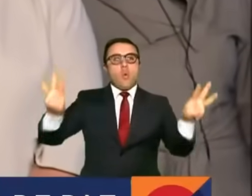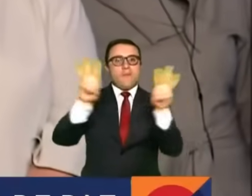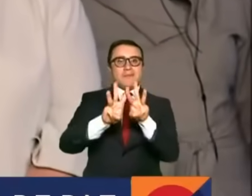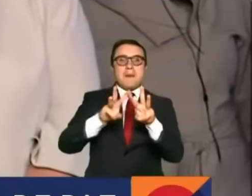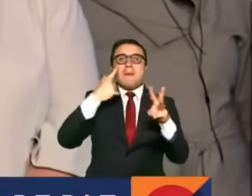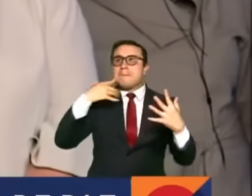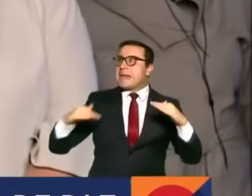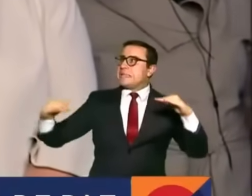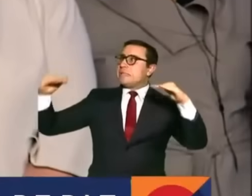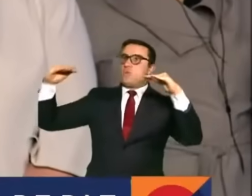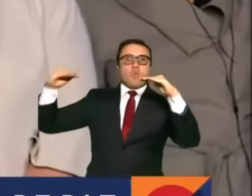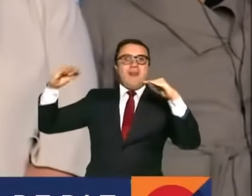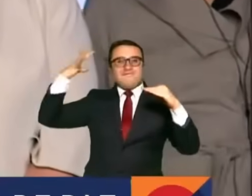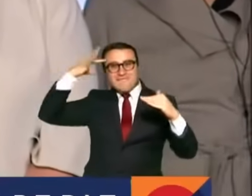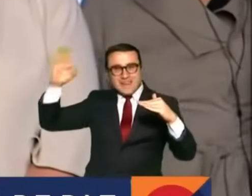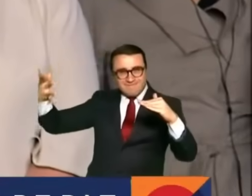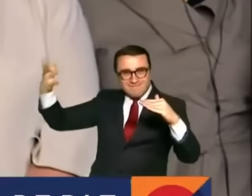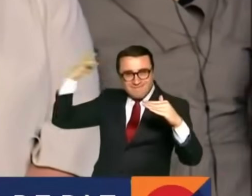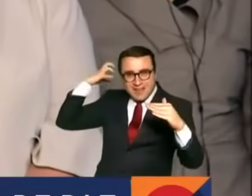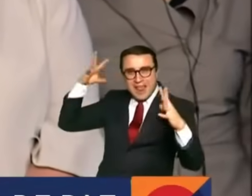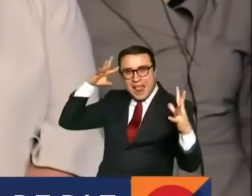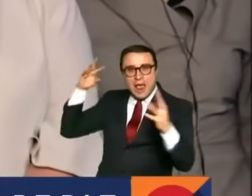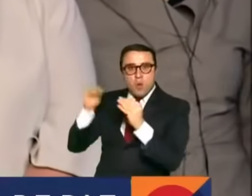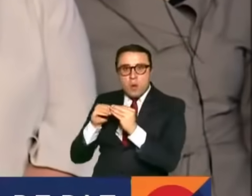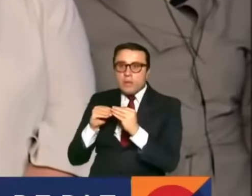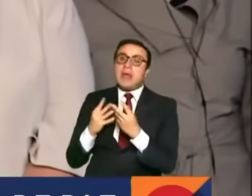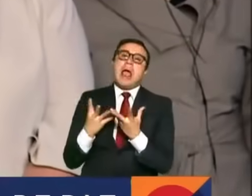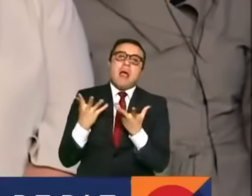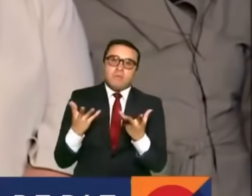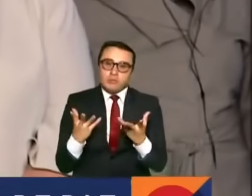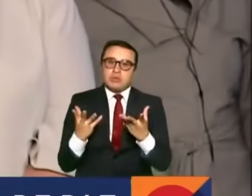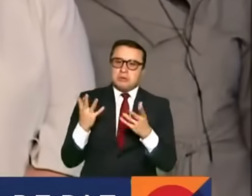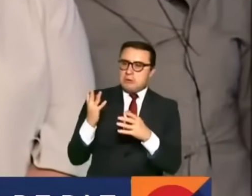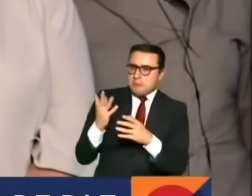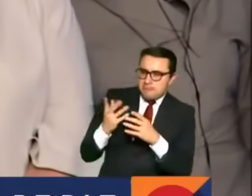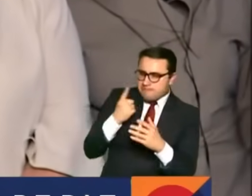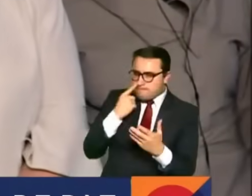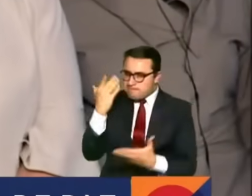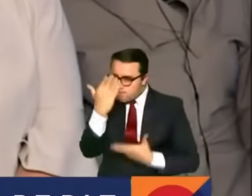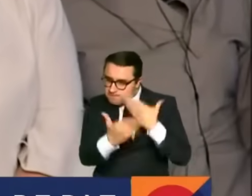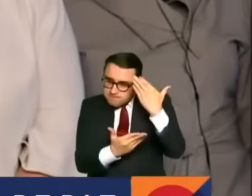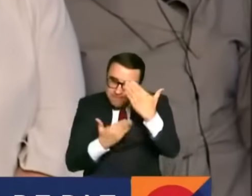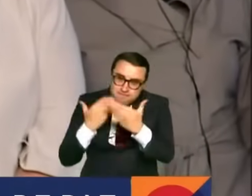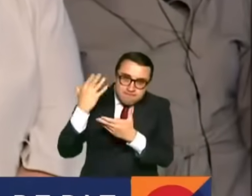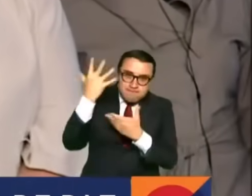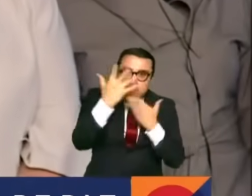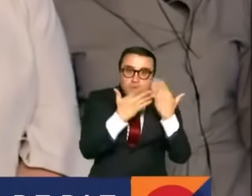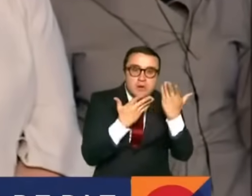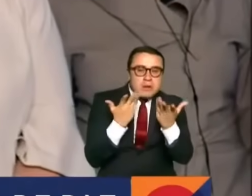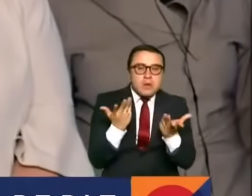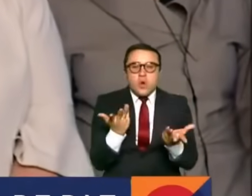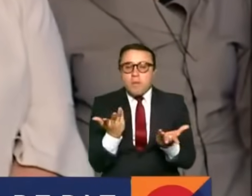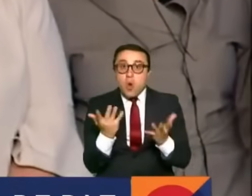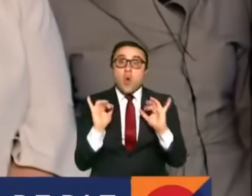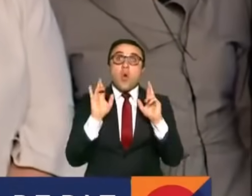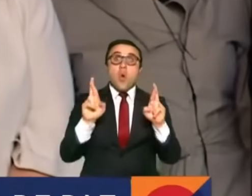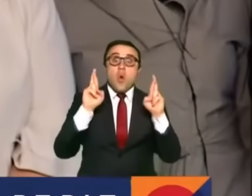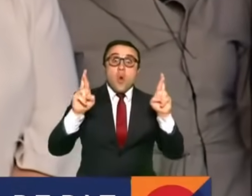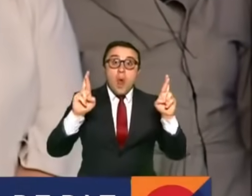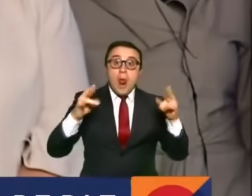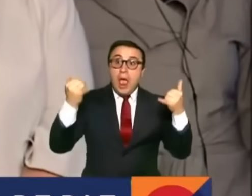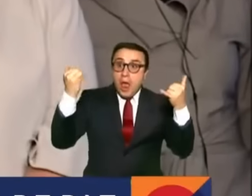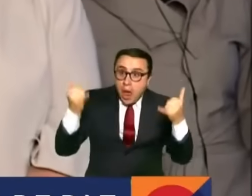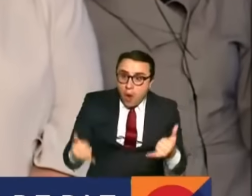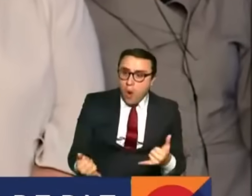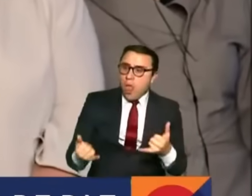mismo estatus. Por eso hay una verificación, etcétera, y ojalá que estas cifras puedan